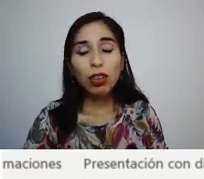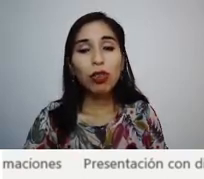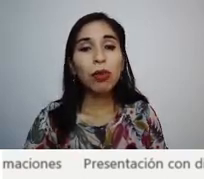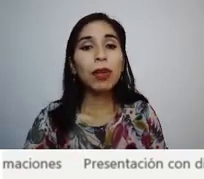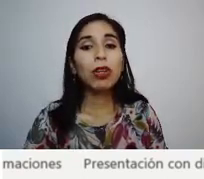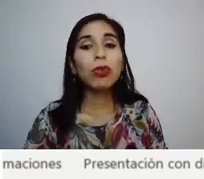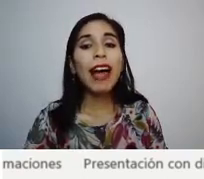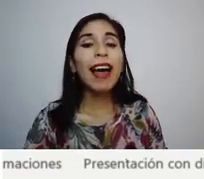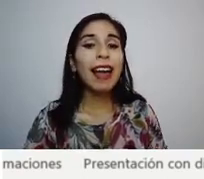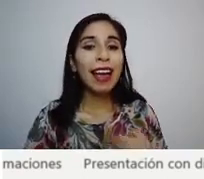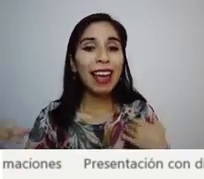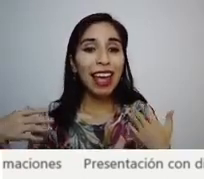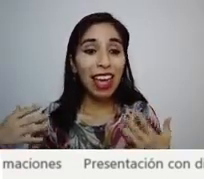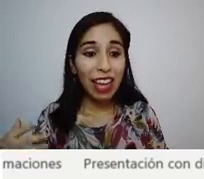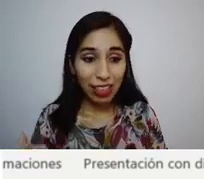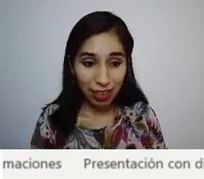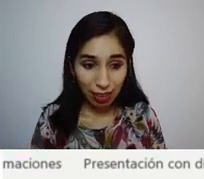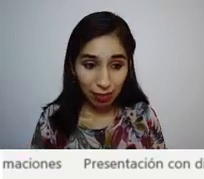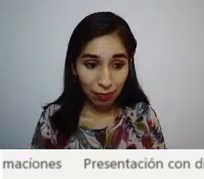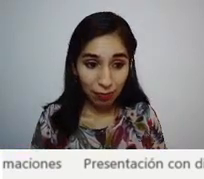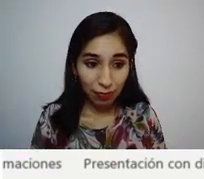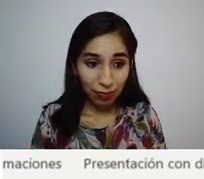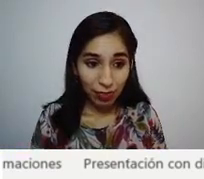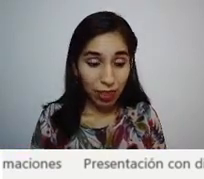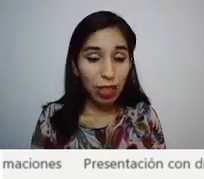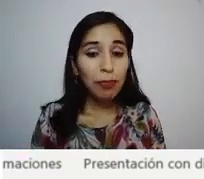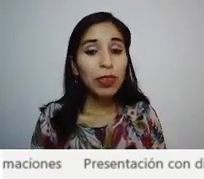que tiene forma de una equis